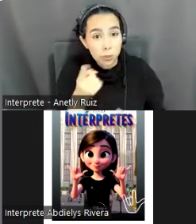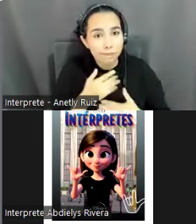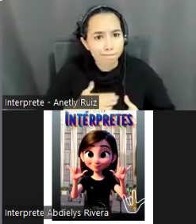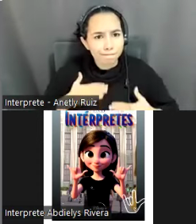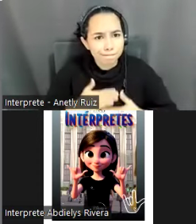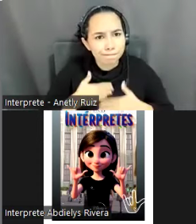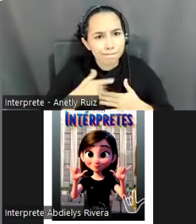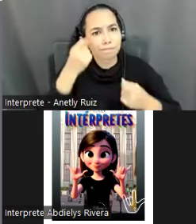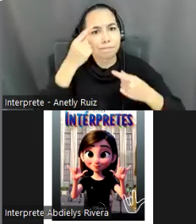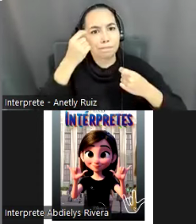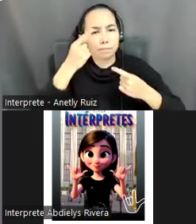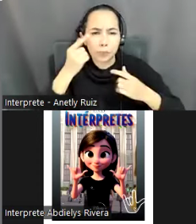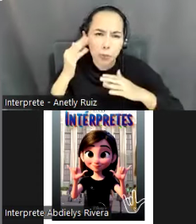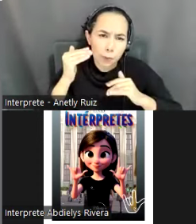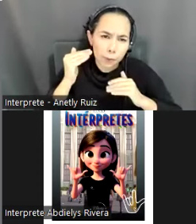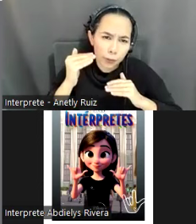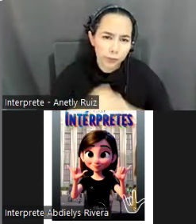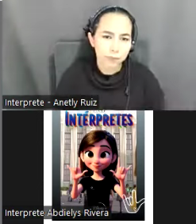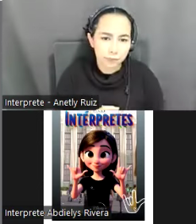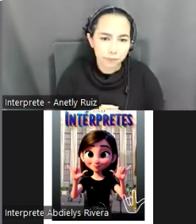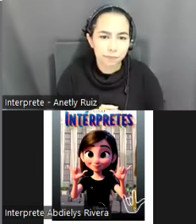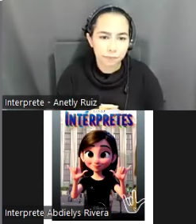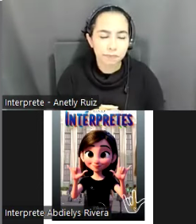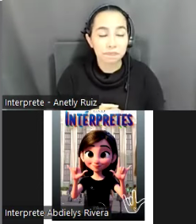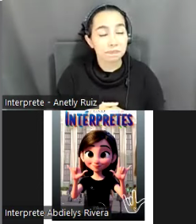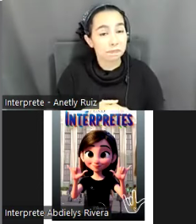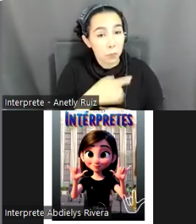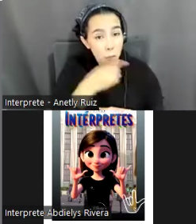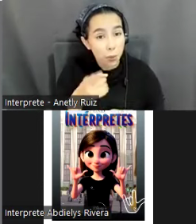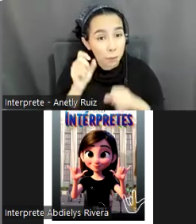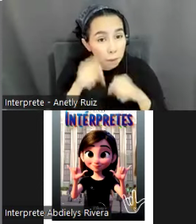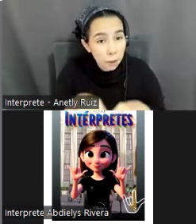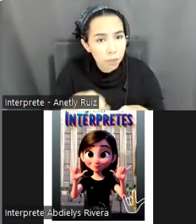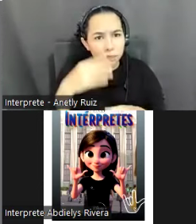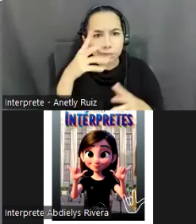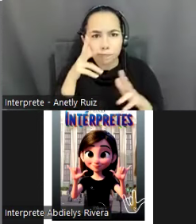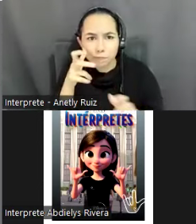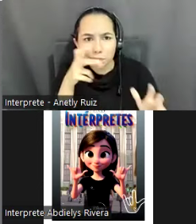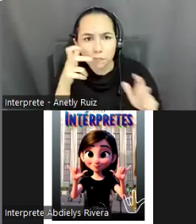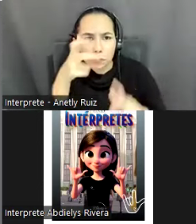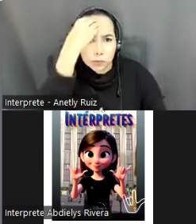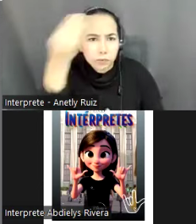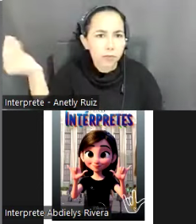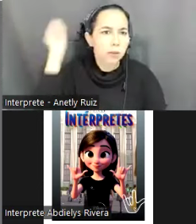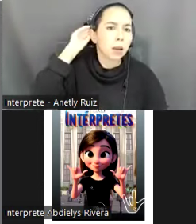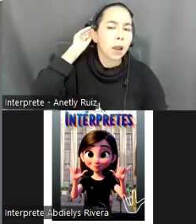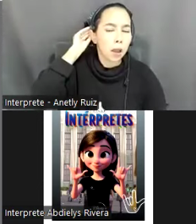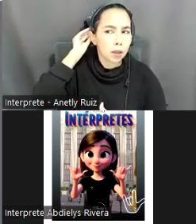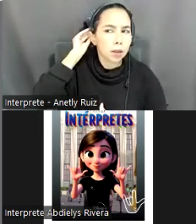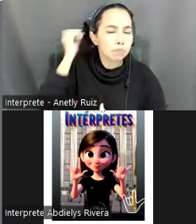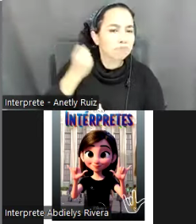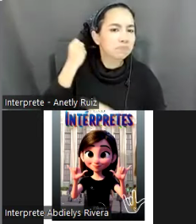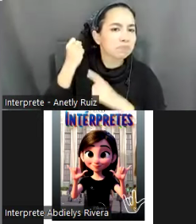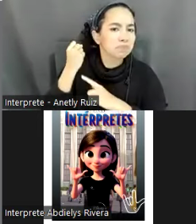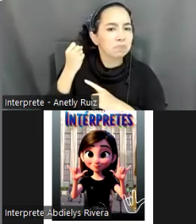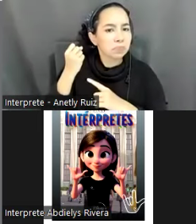puedan entonces establecer en práctica lo aprendido. De igual manera, invitamos a que se unan a través